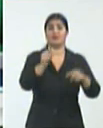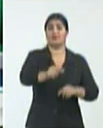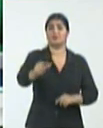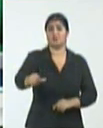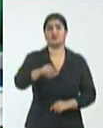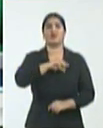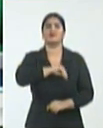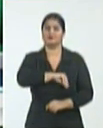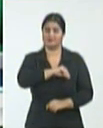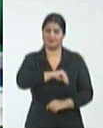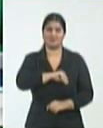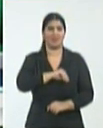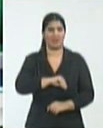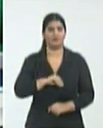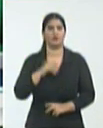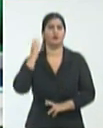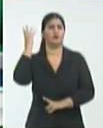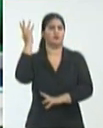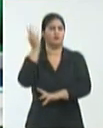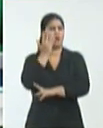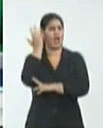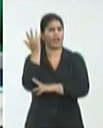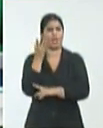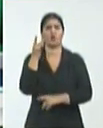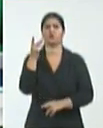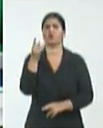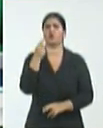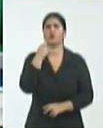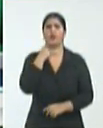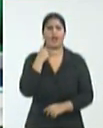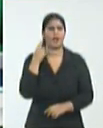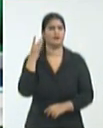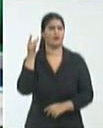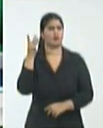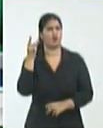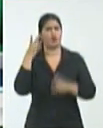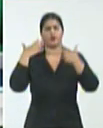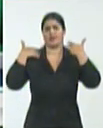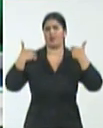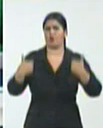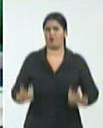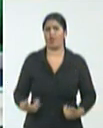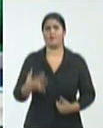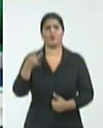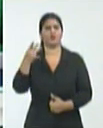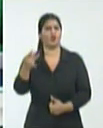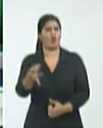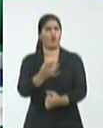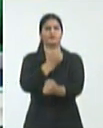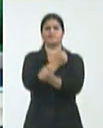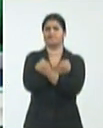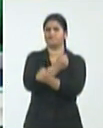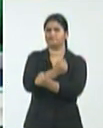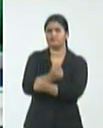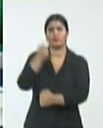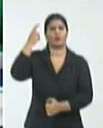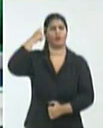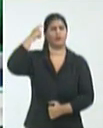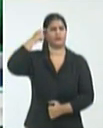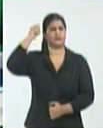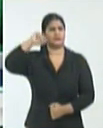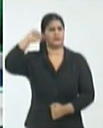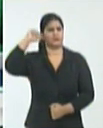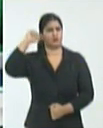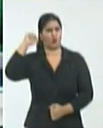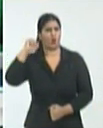podemos decirlo de una forma, de la agresividad del virus en sus nuevas variantes, que realmente